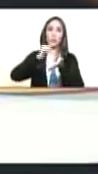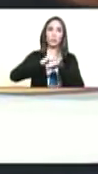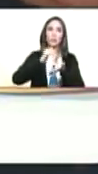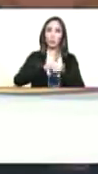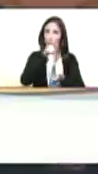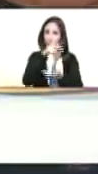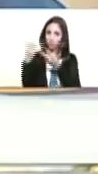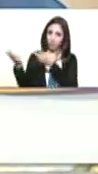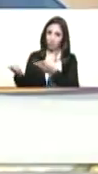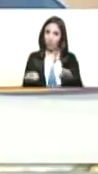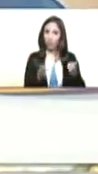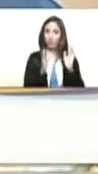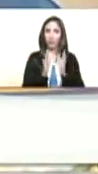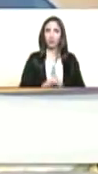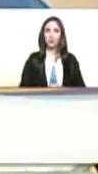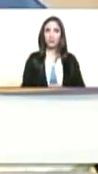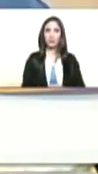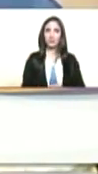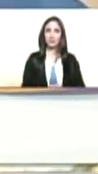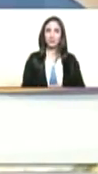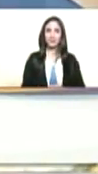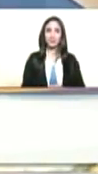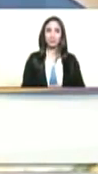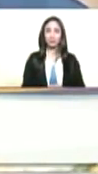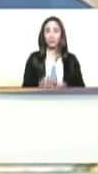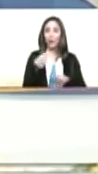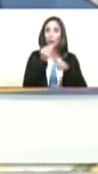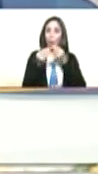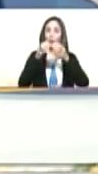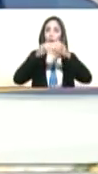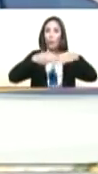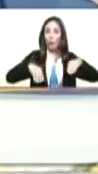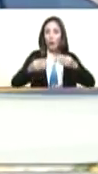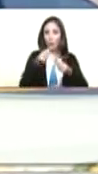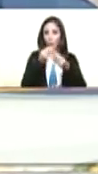invitar, Aristóbulo, para que pruebe la yema fresca.